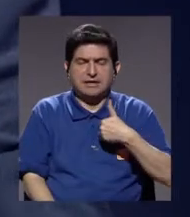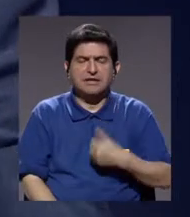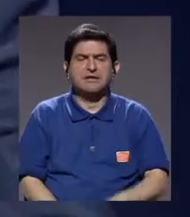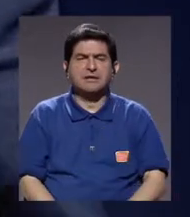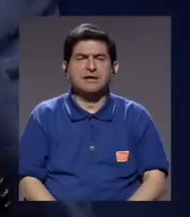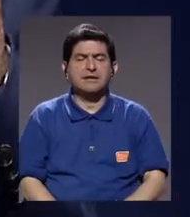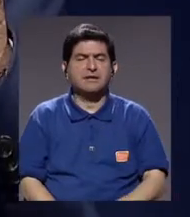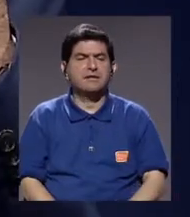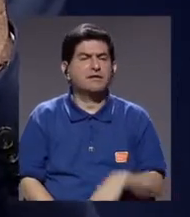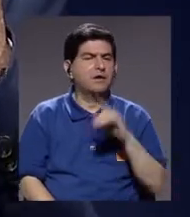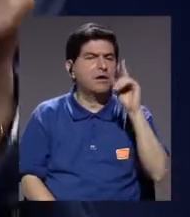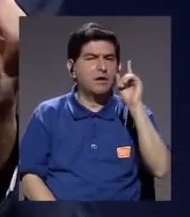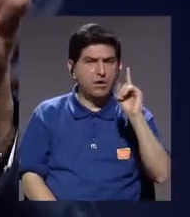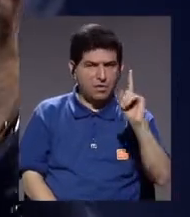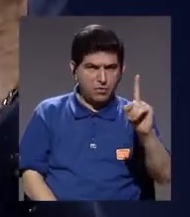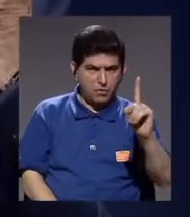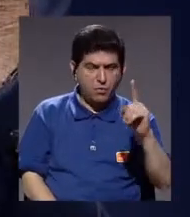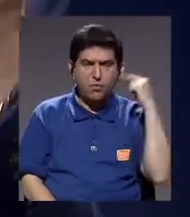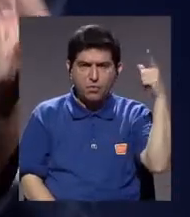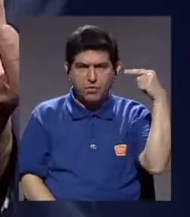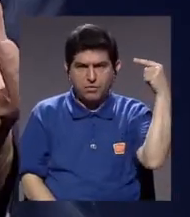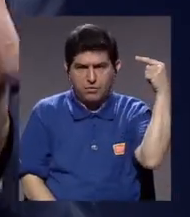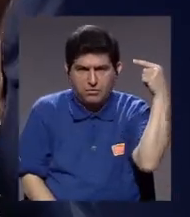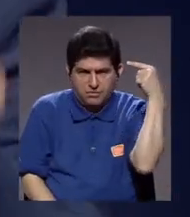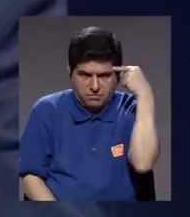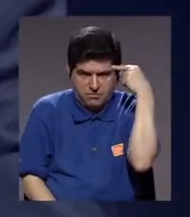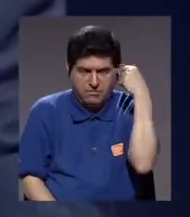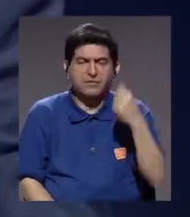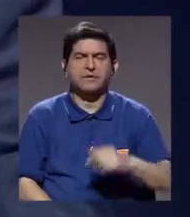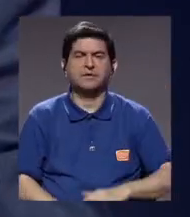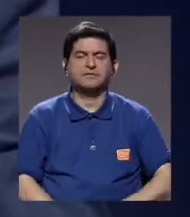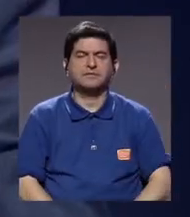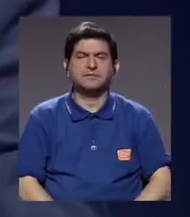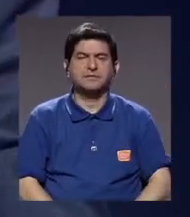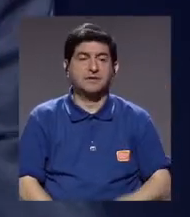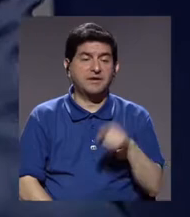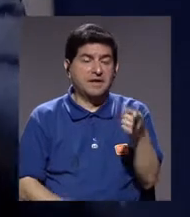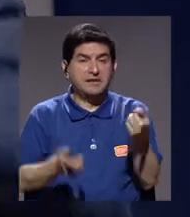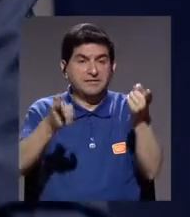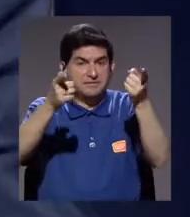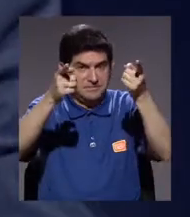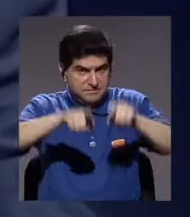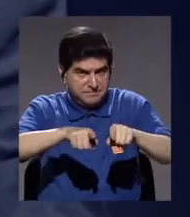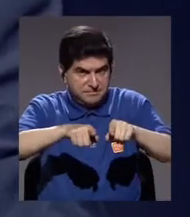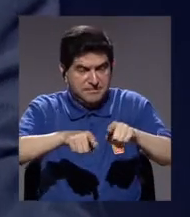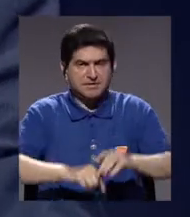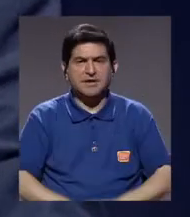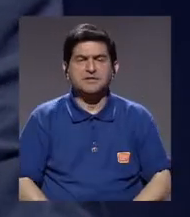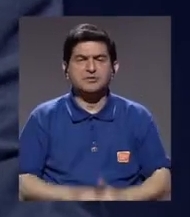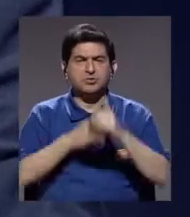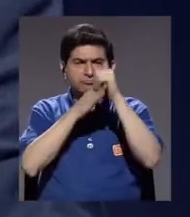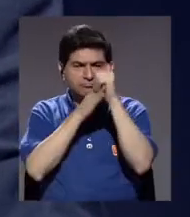tenemos un gobierno que está ahora